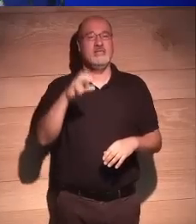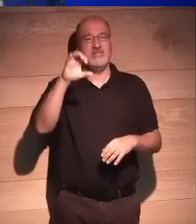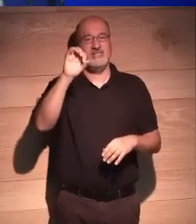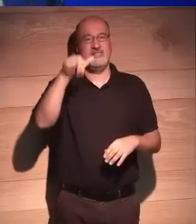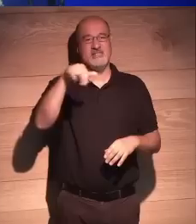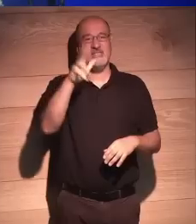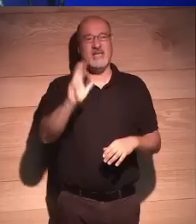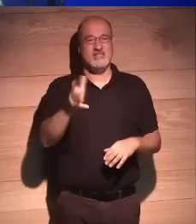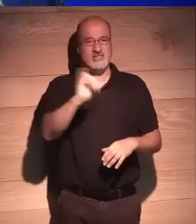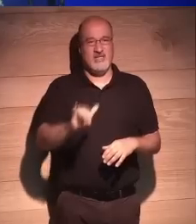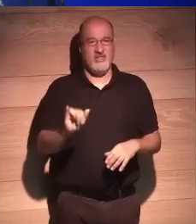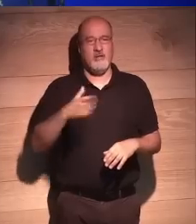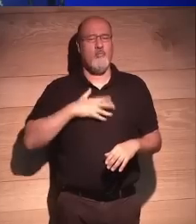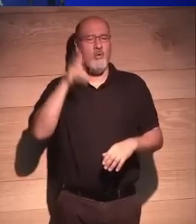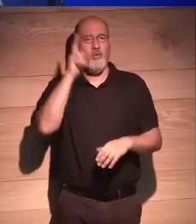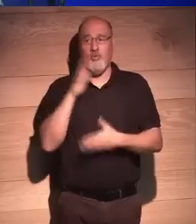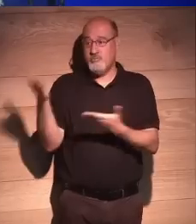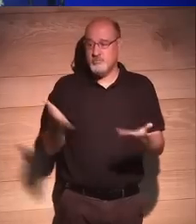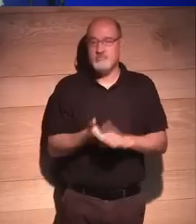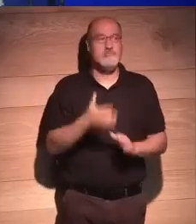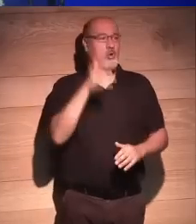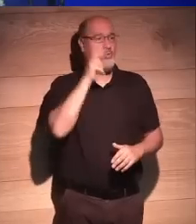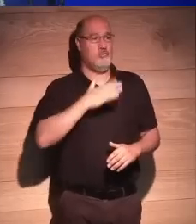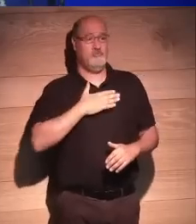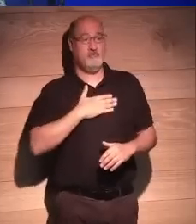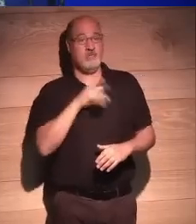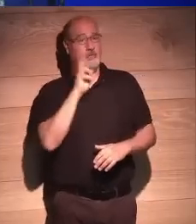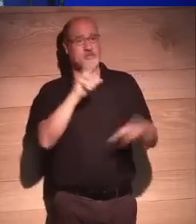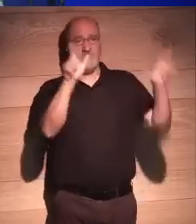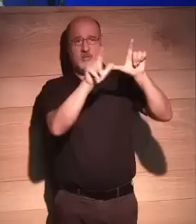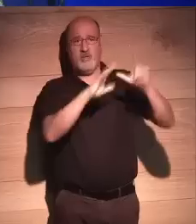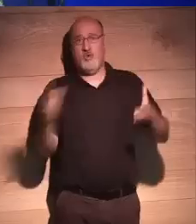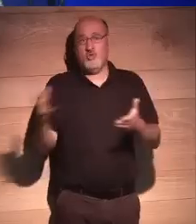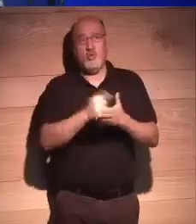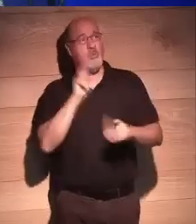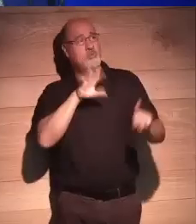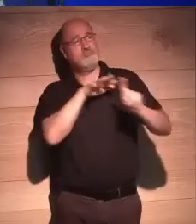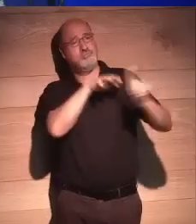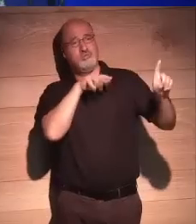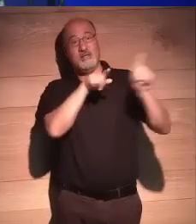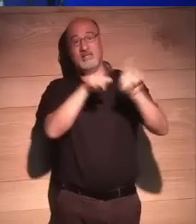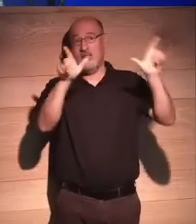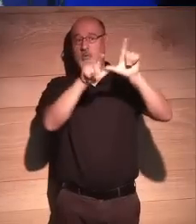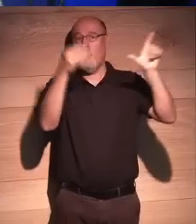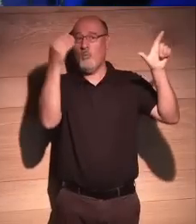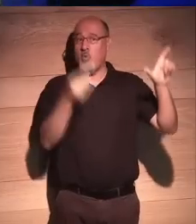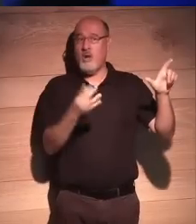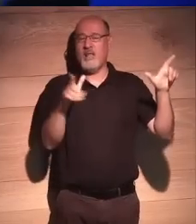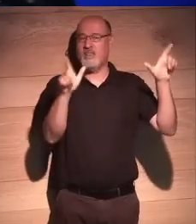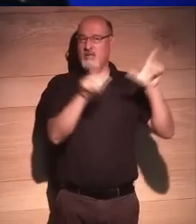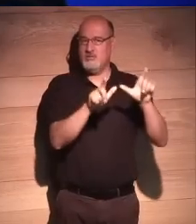tenerte, querido, porque Lujo es el mío. yo te he Gracias. visto en la tele, como todos, en esa buena televisión y en